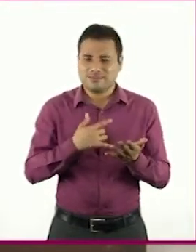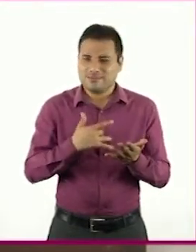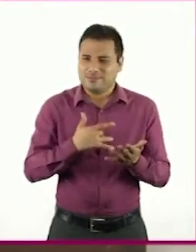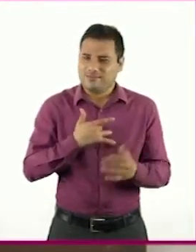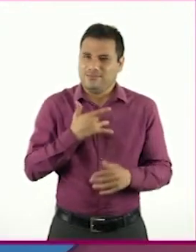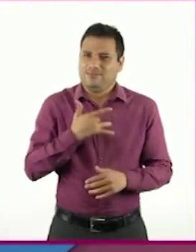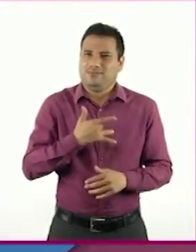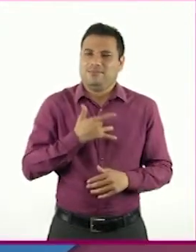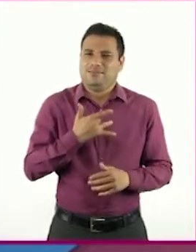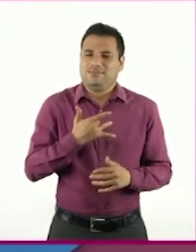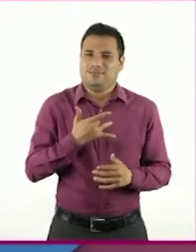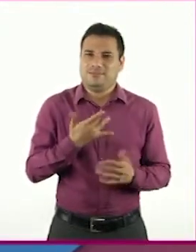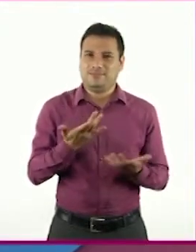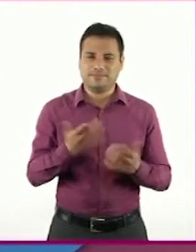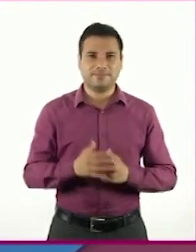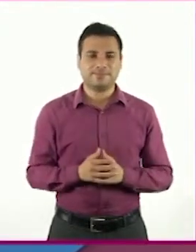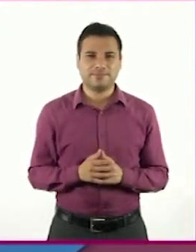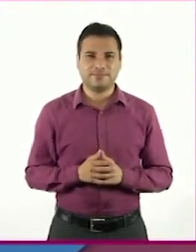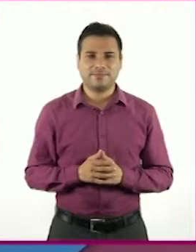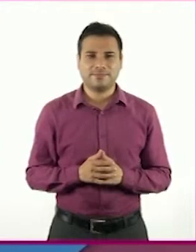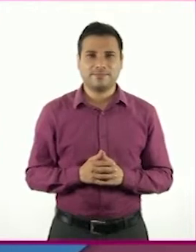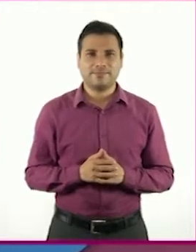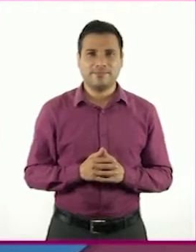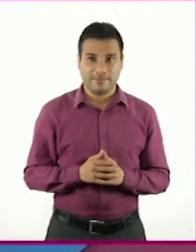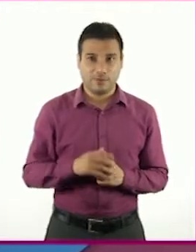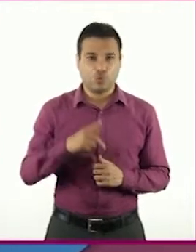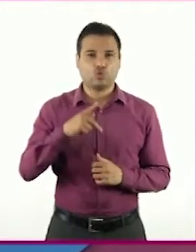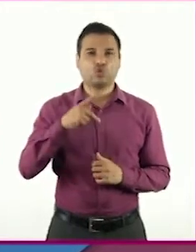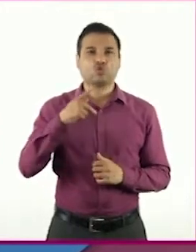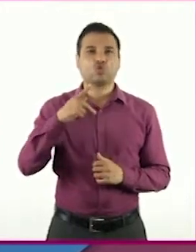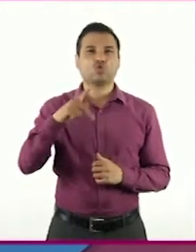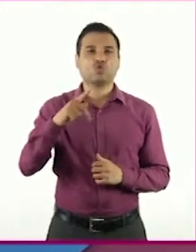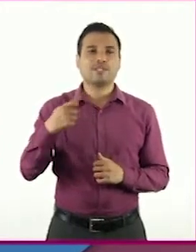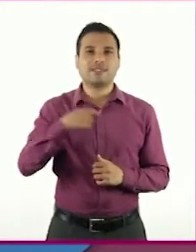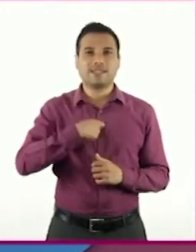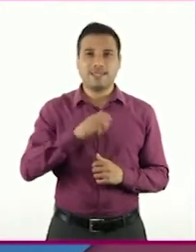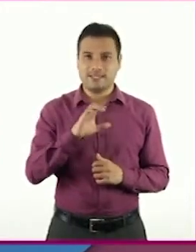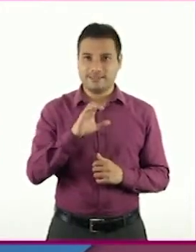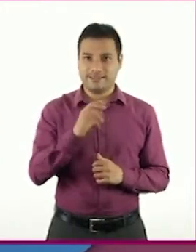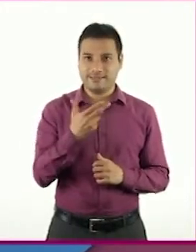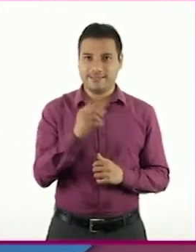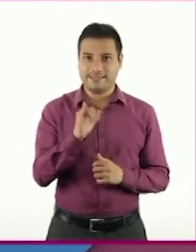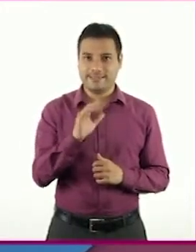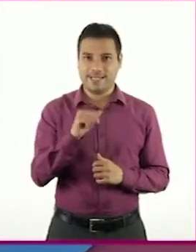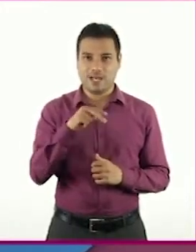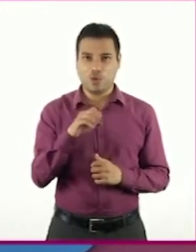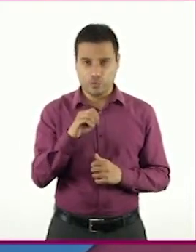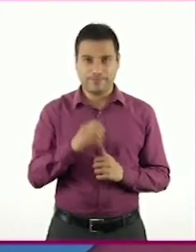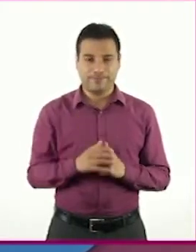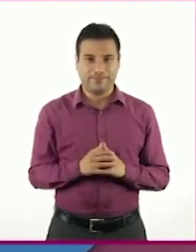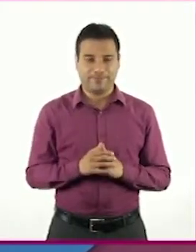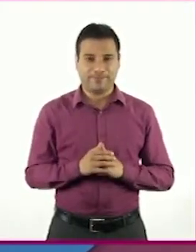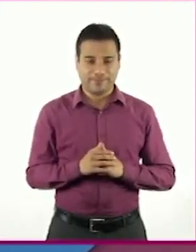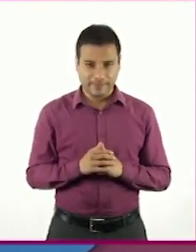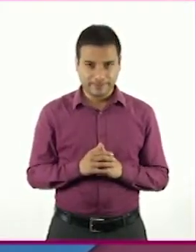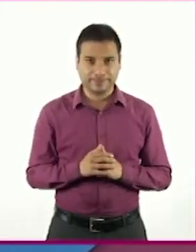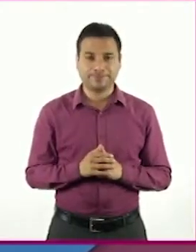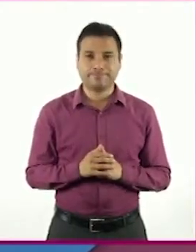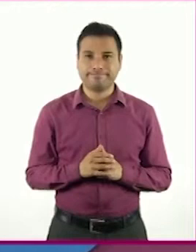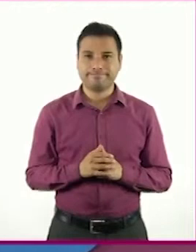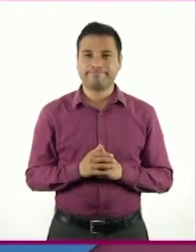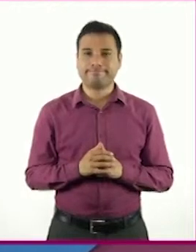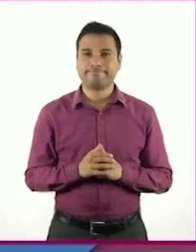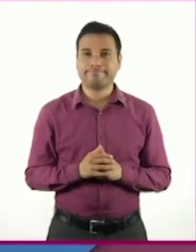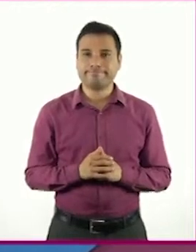tales. Pero su identidad, como chicanos, va más allá de tener dos identidades separadas, pues al